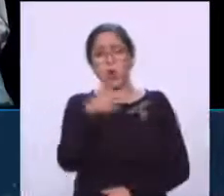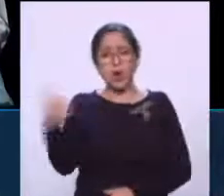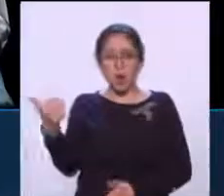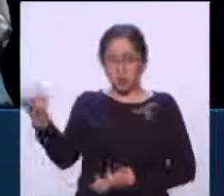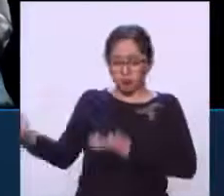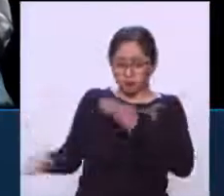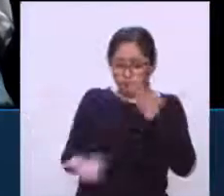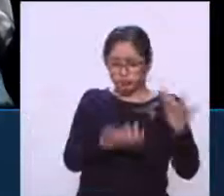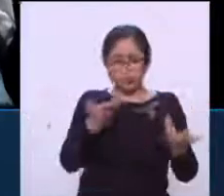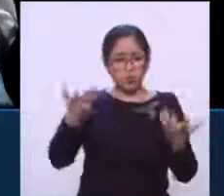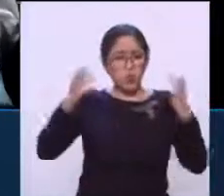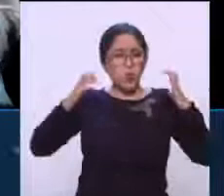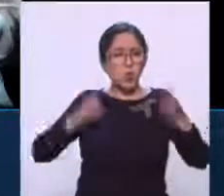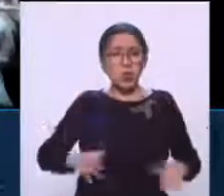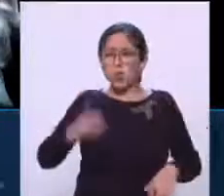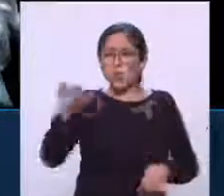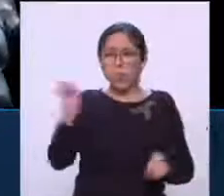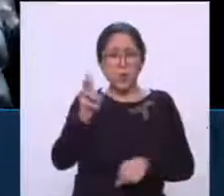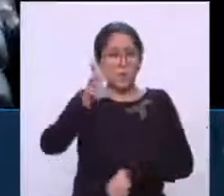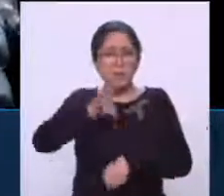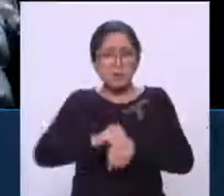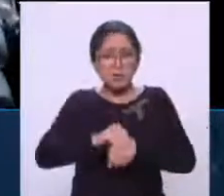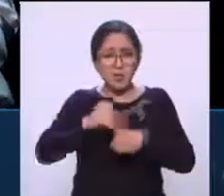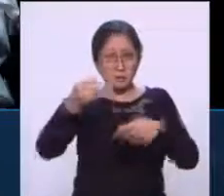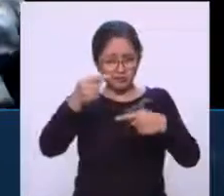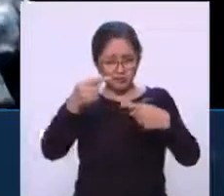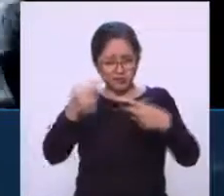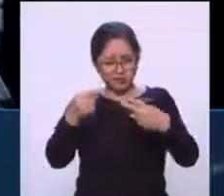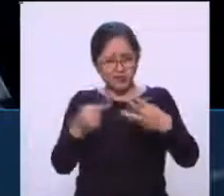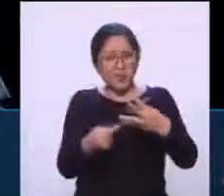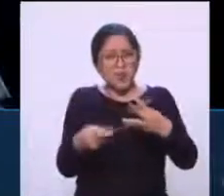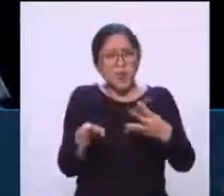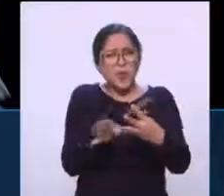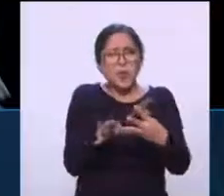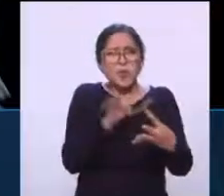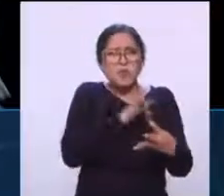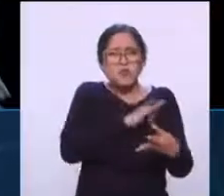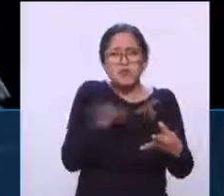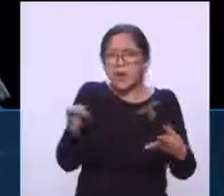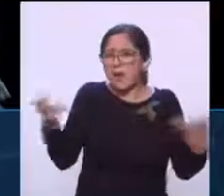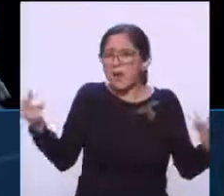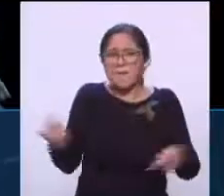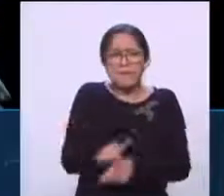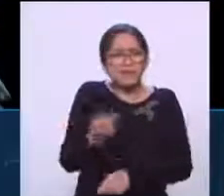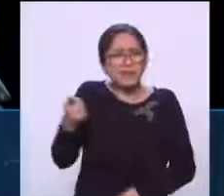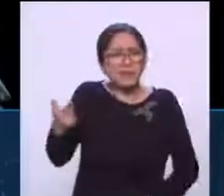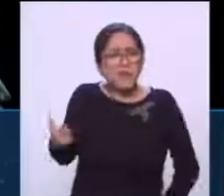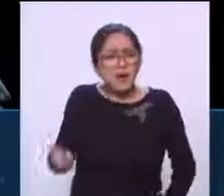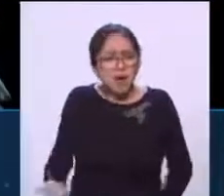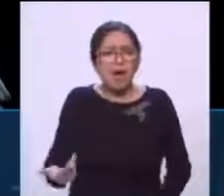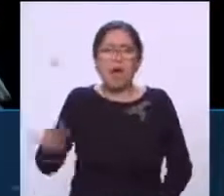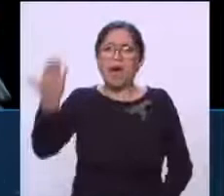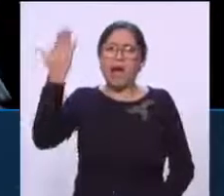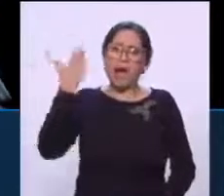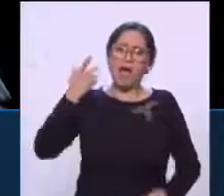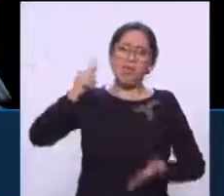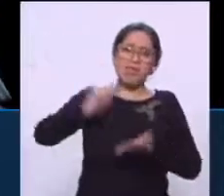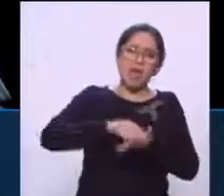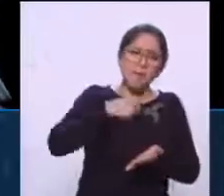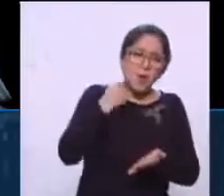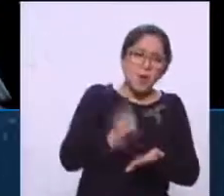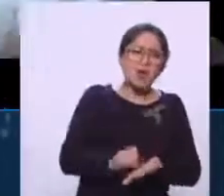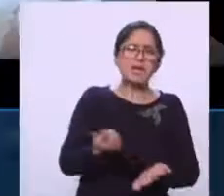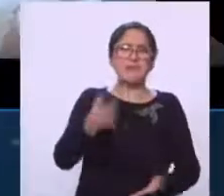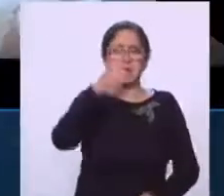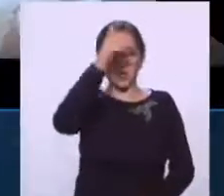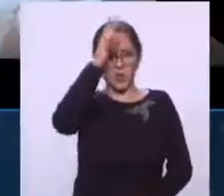toda una cadena de eventos que Así tampoco tendría por qué ocurrir de manera distinta, como ya pasó en Tamaulipas, en Coahuila. Hay